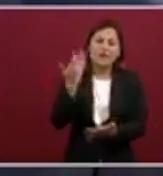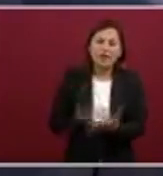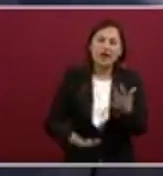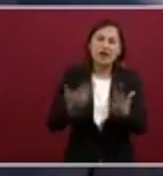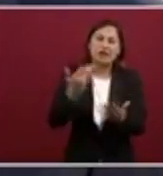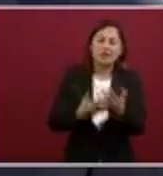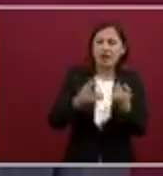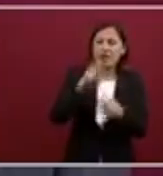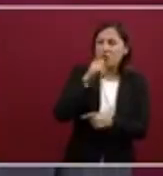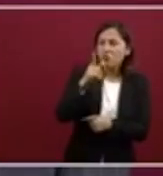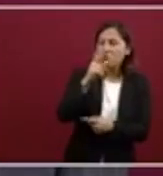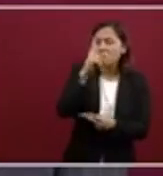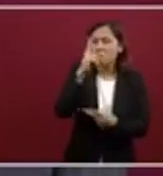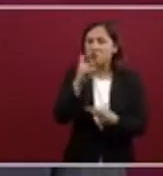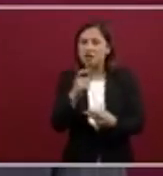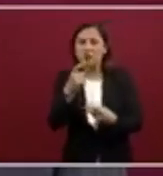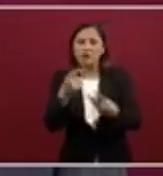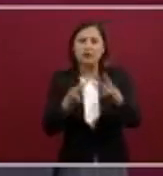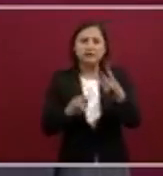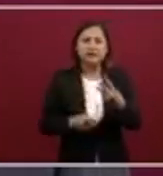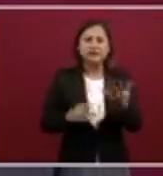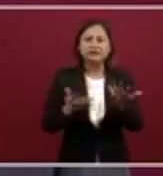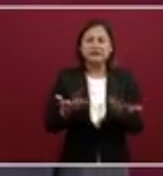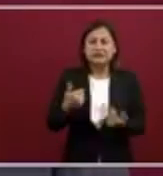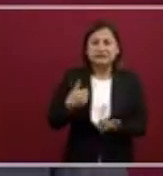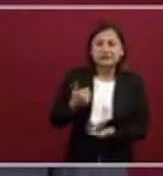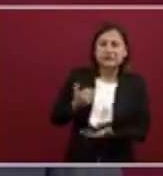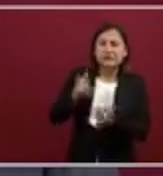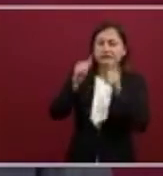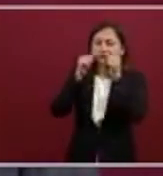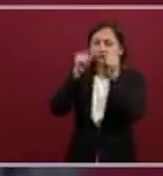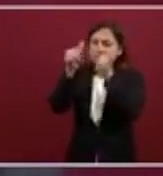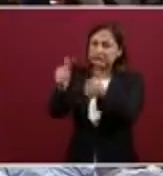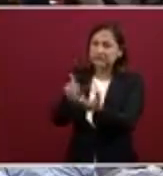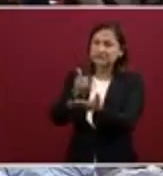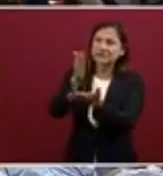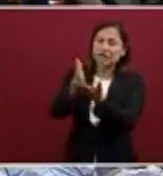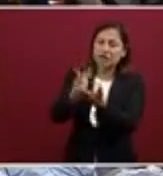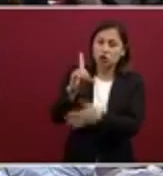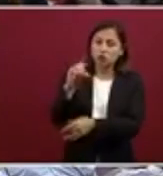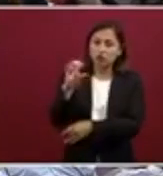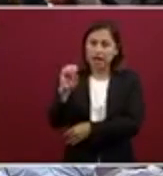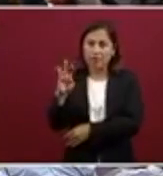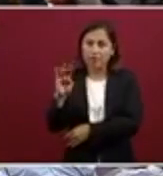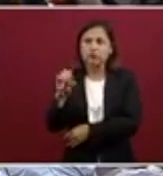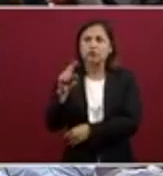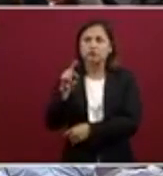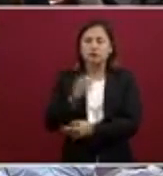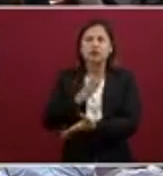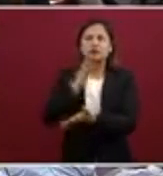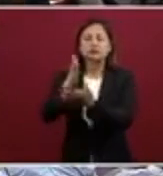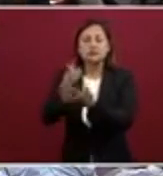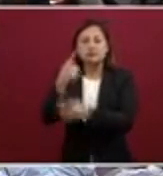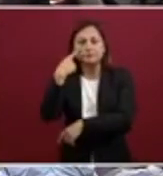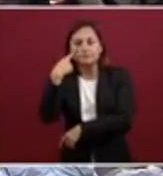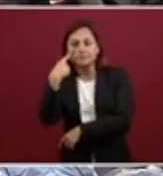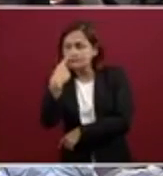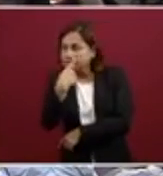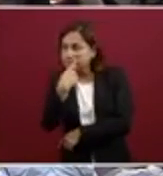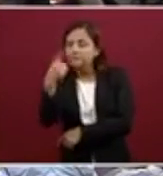equilibrar ahí y estamos trabajando en Los Cabos. Y sí vamos a estar el día 7 de junio